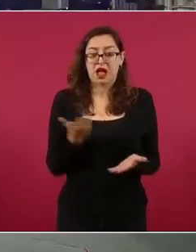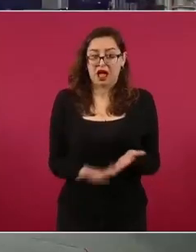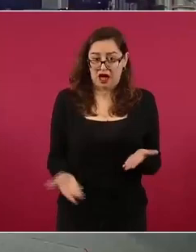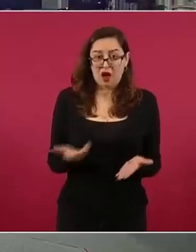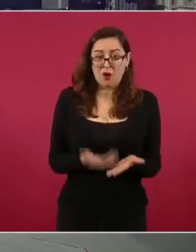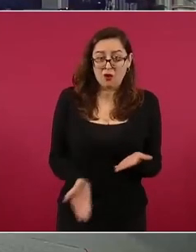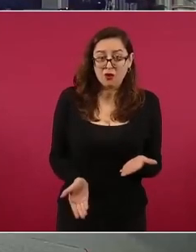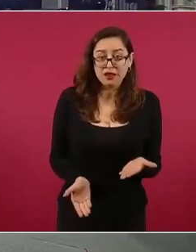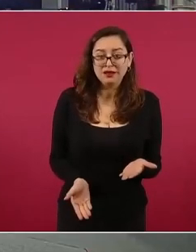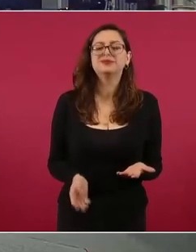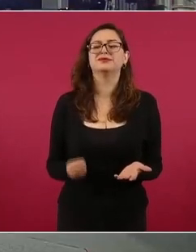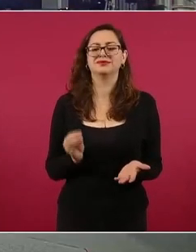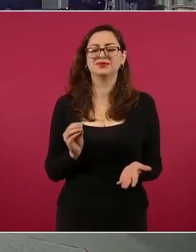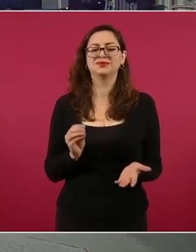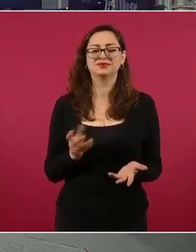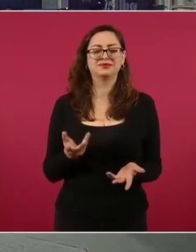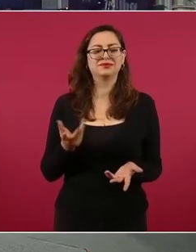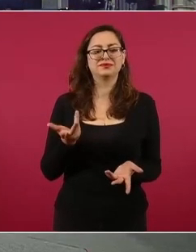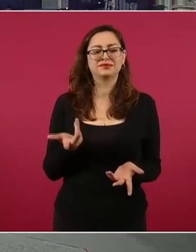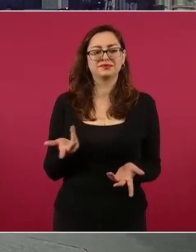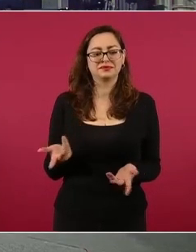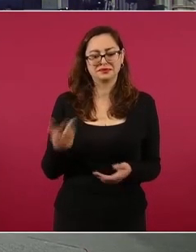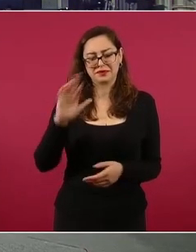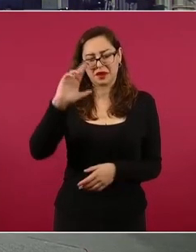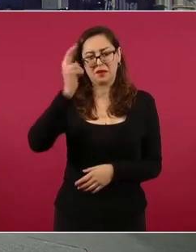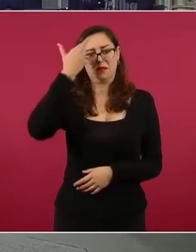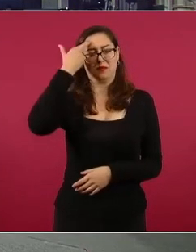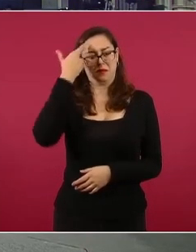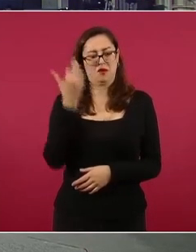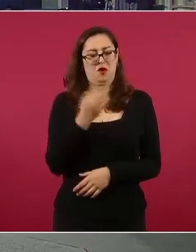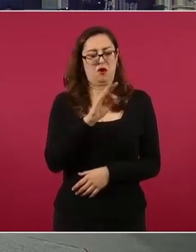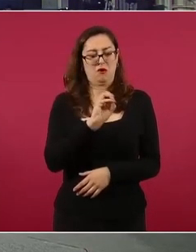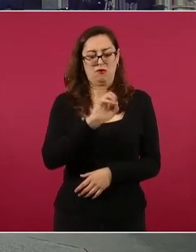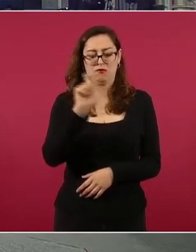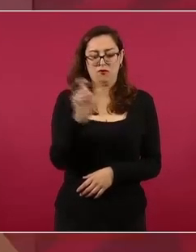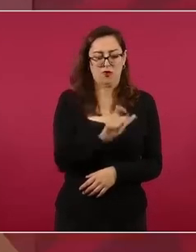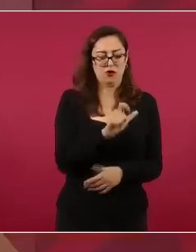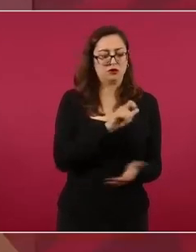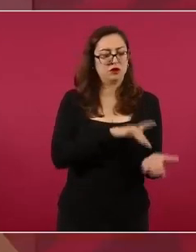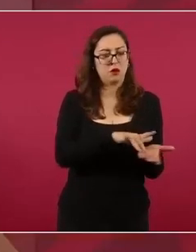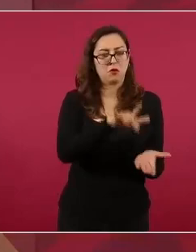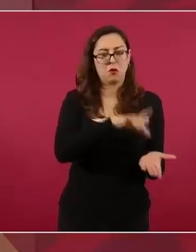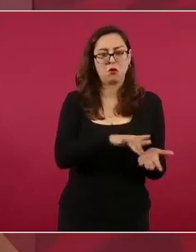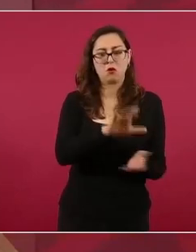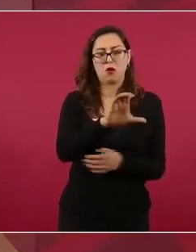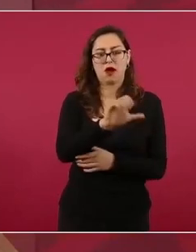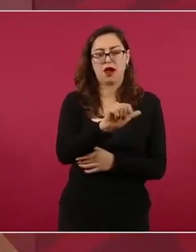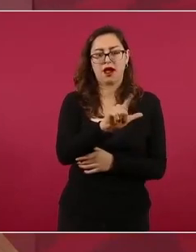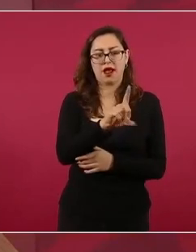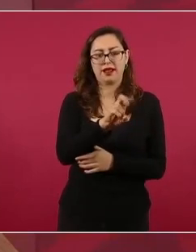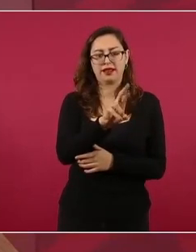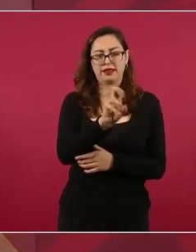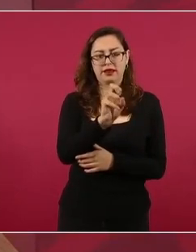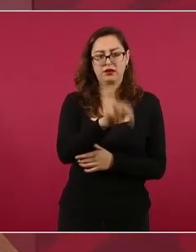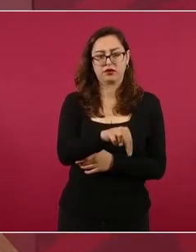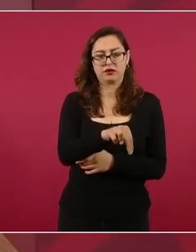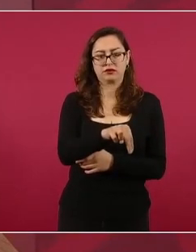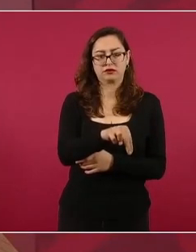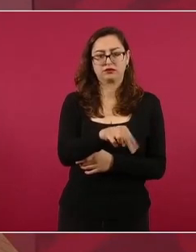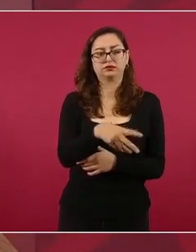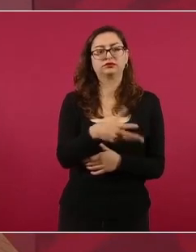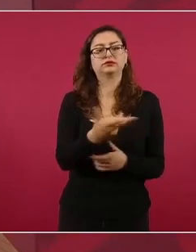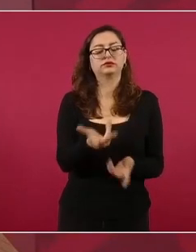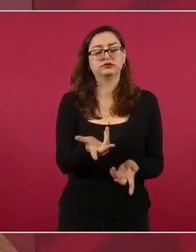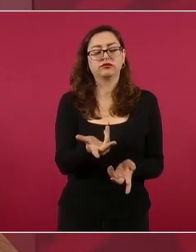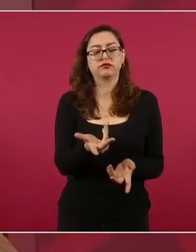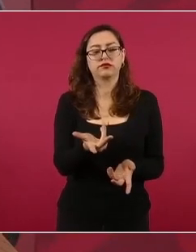con Fox para imponer a Calderón, mandaron